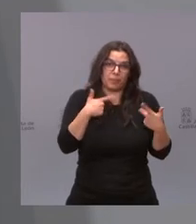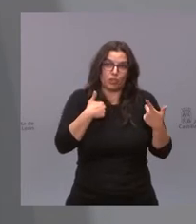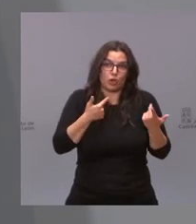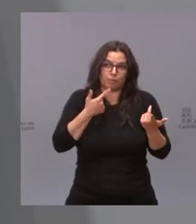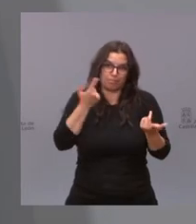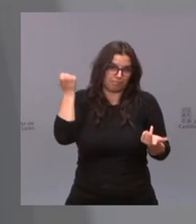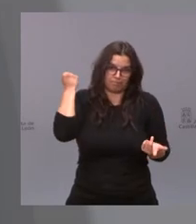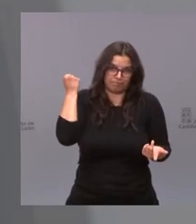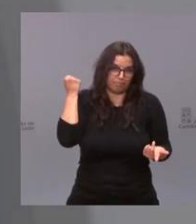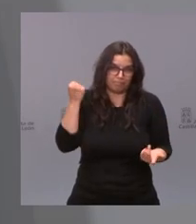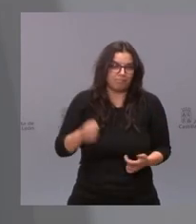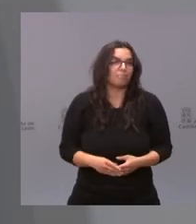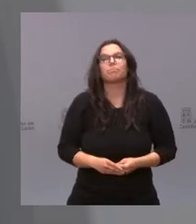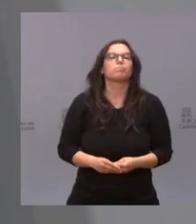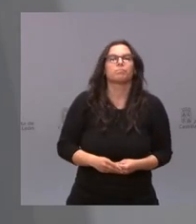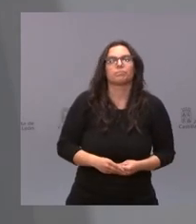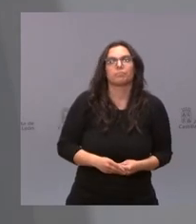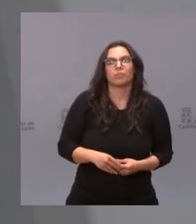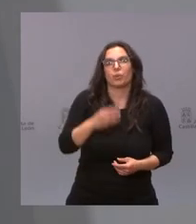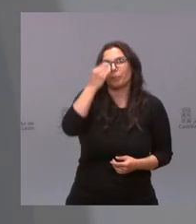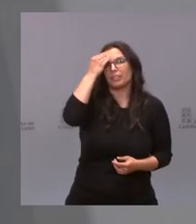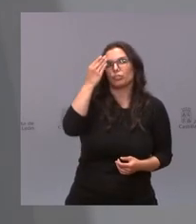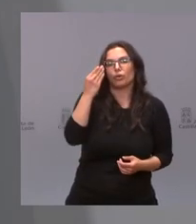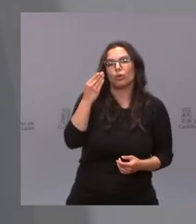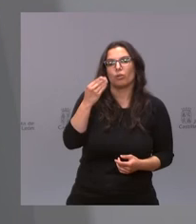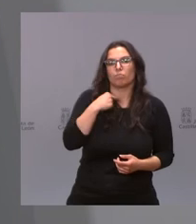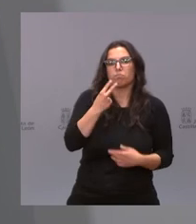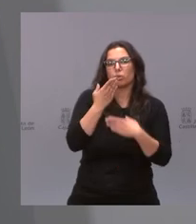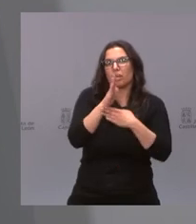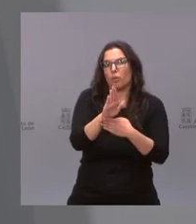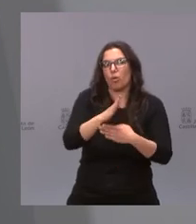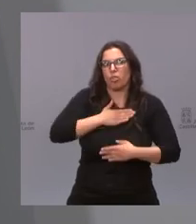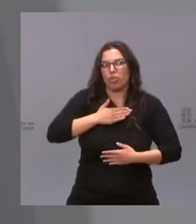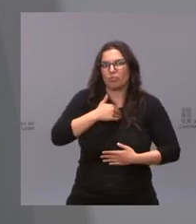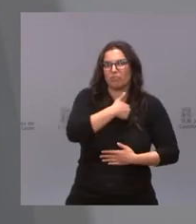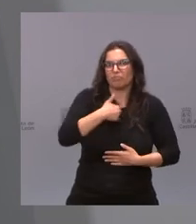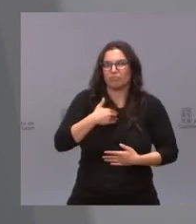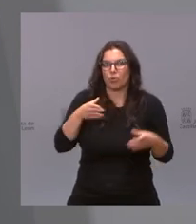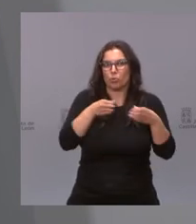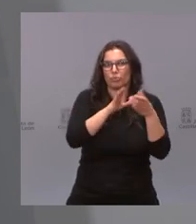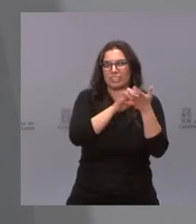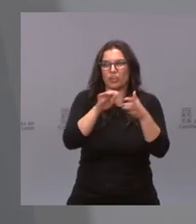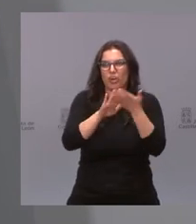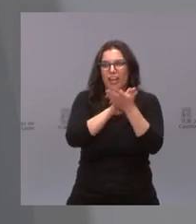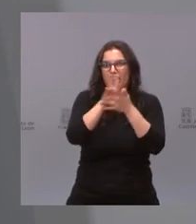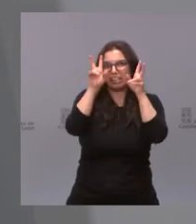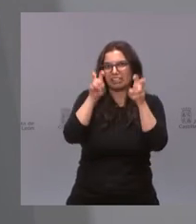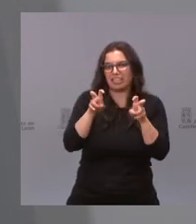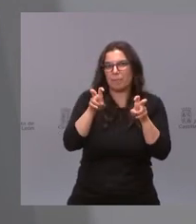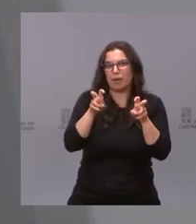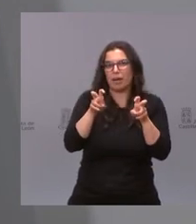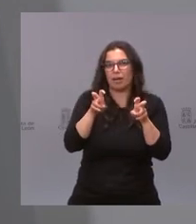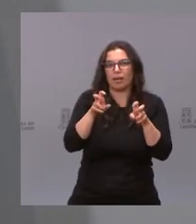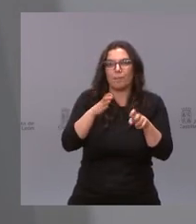pronuncie a este respecto, creo que no es tarea del portavoz de la Junta de Castilla y León. Si le diera una opinión, le diría mi